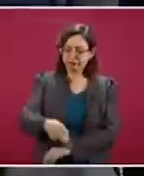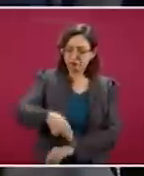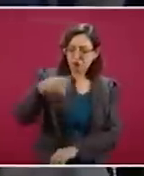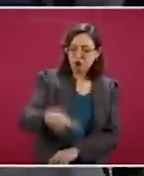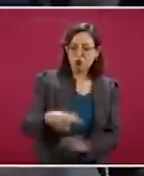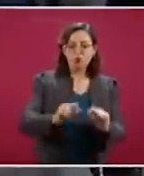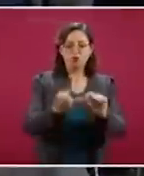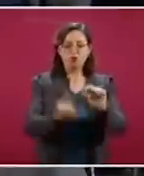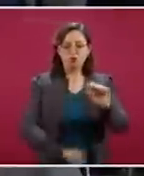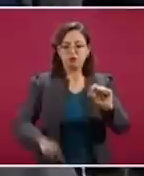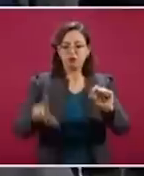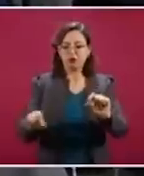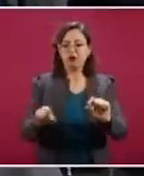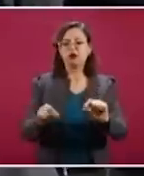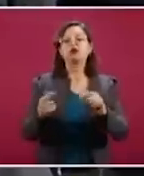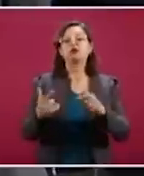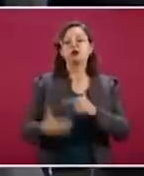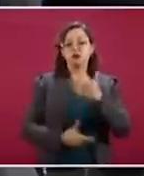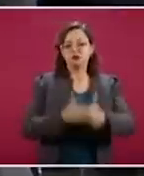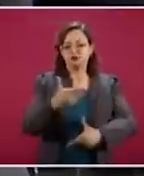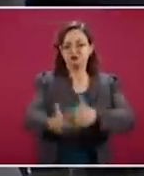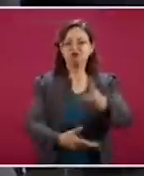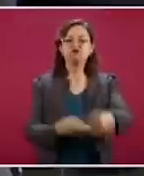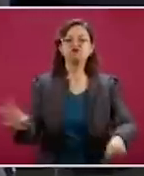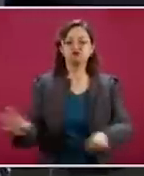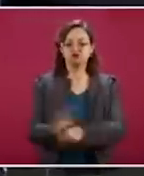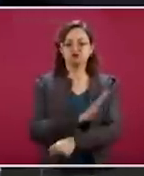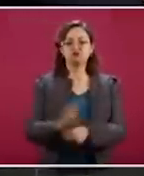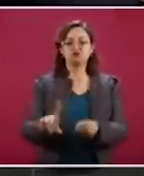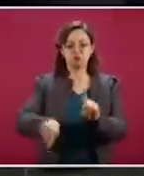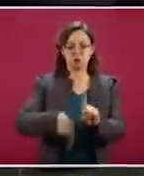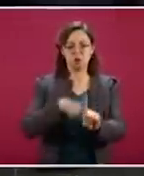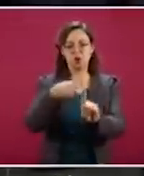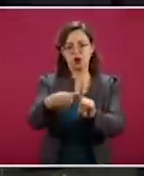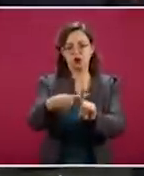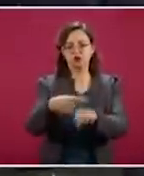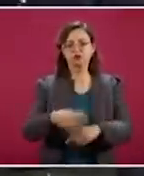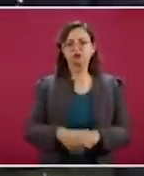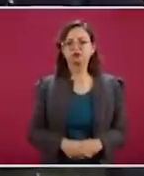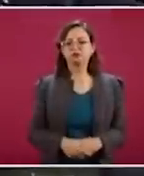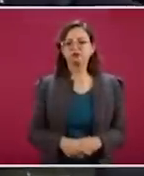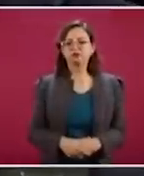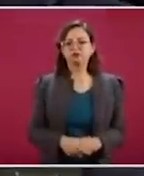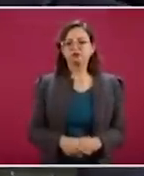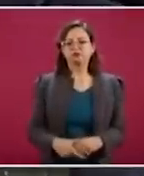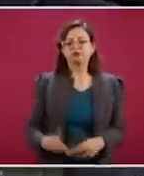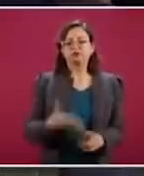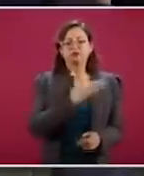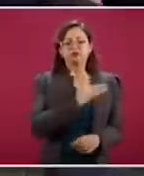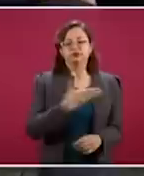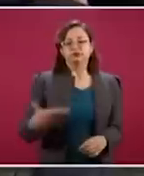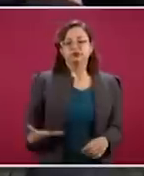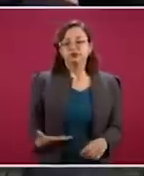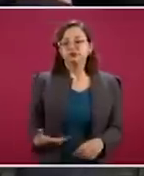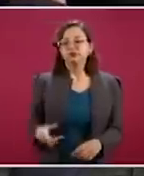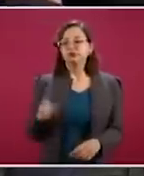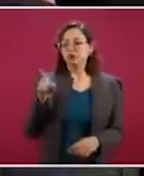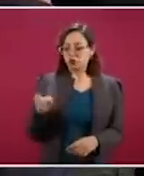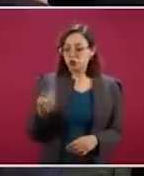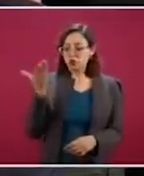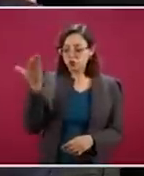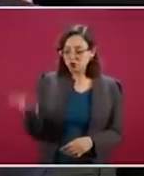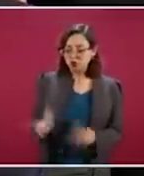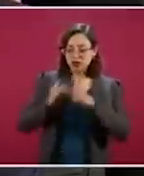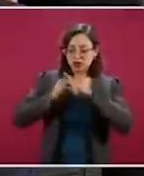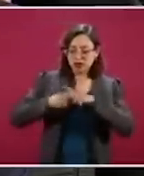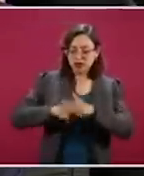y que de alguna manera tenga las consecuencias favorables que visualizamos. Señor presidente, desde que usted llegó al